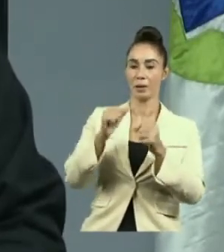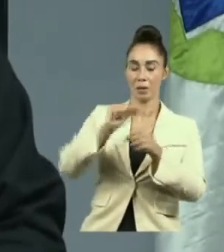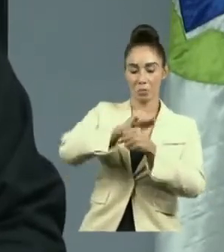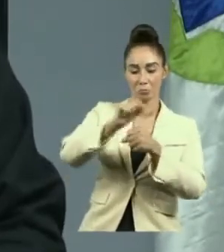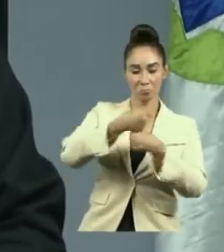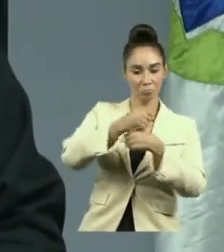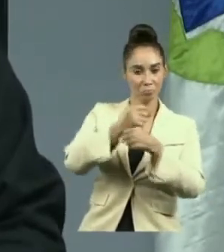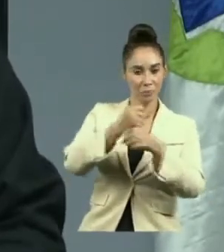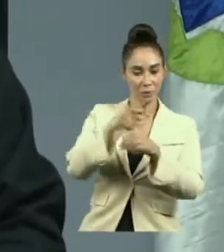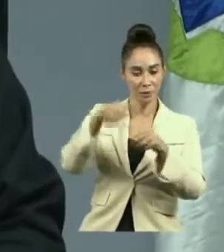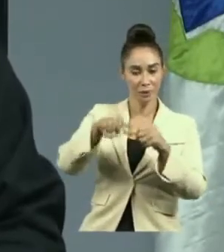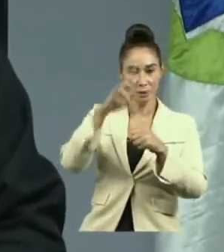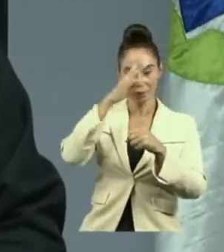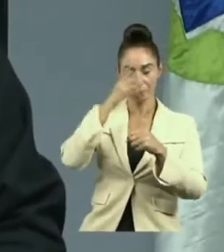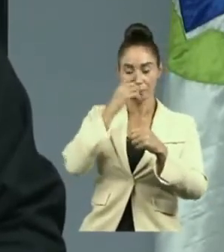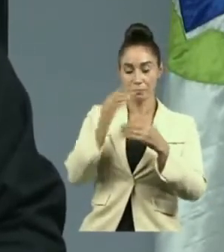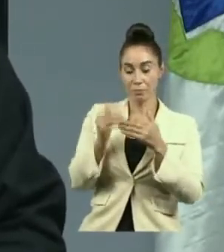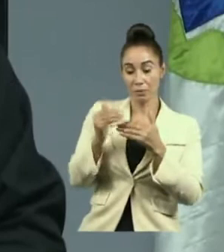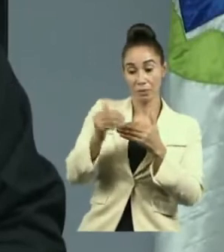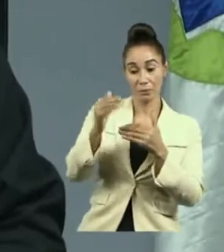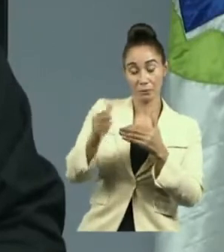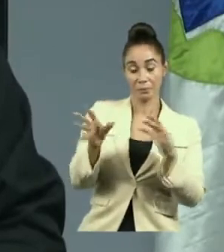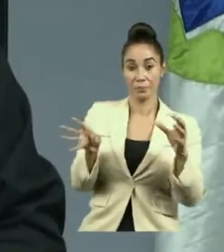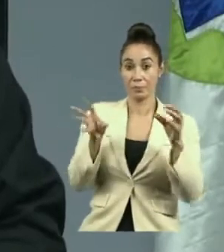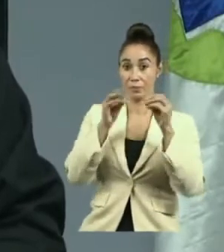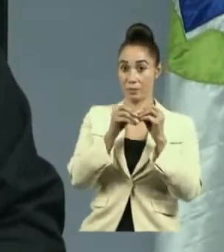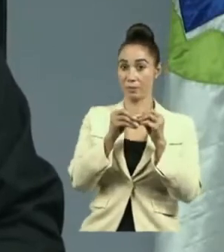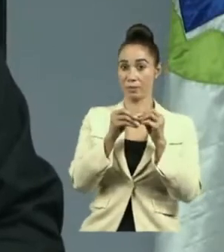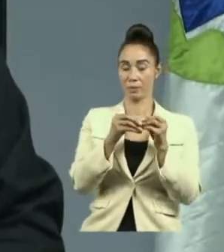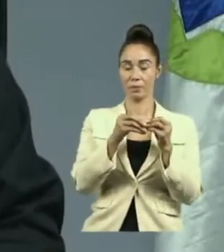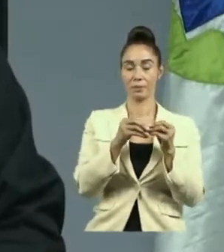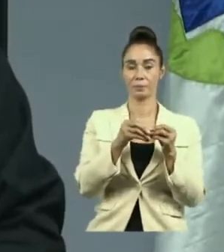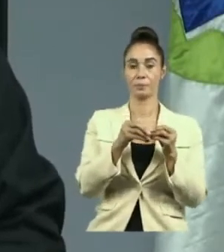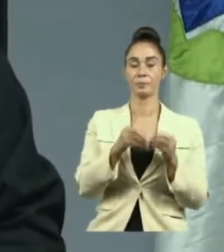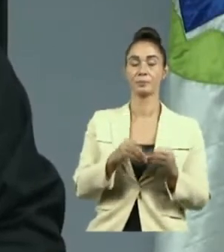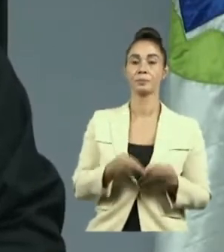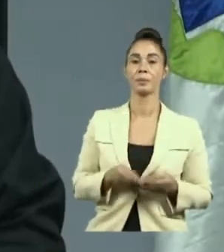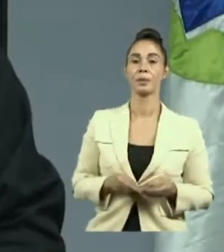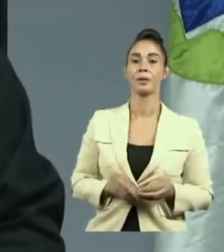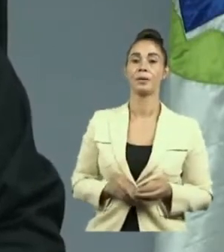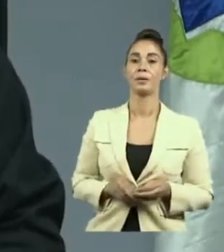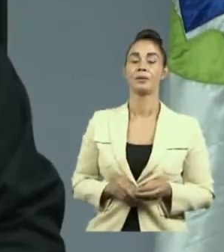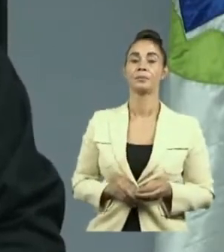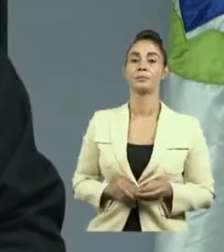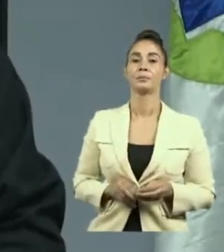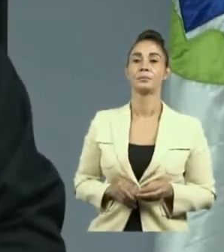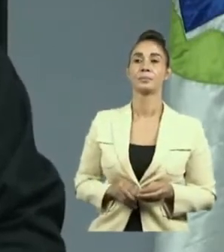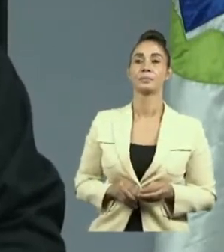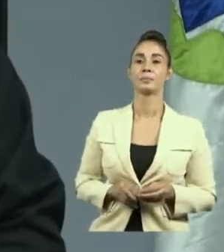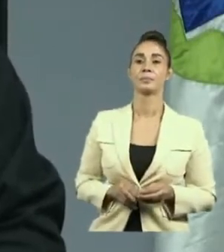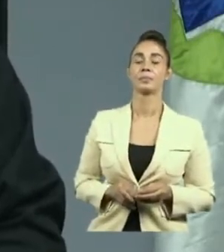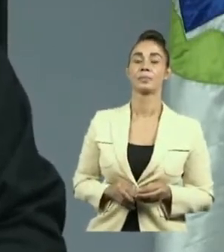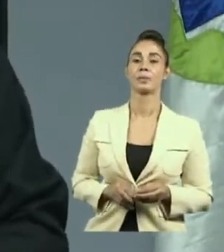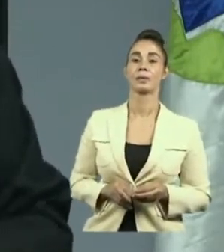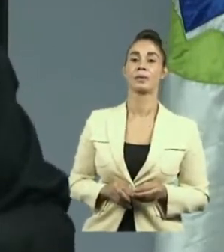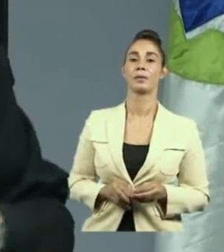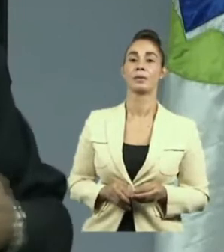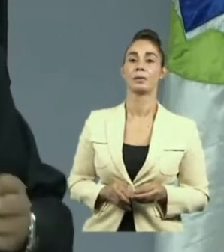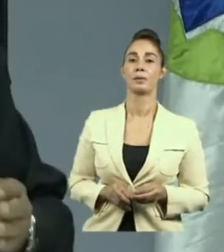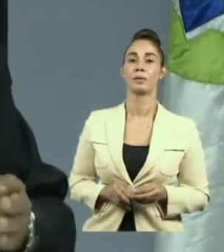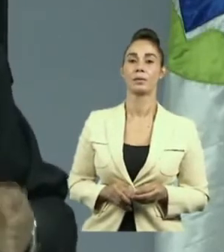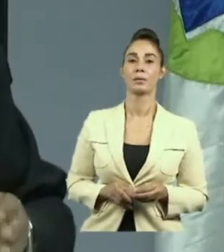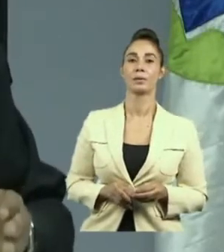el país es un proceso de ajuste que estamos haciendo sobre todo en el personal porque